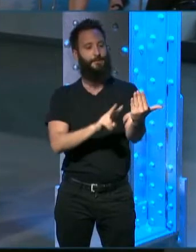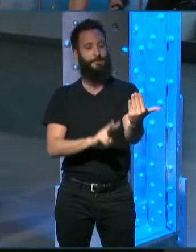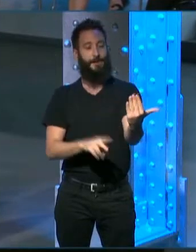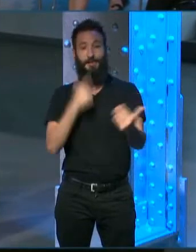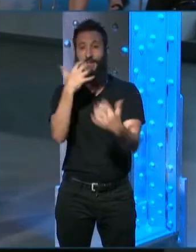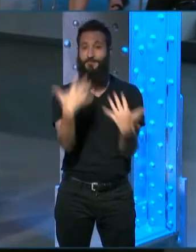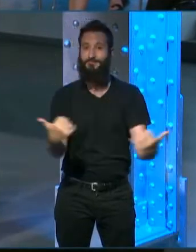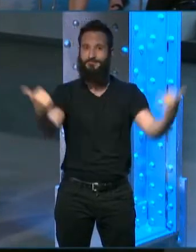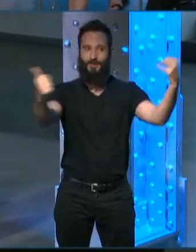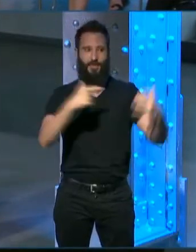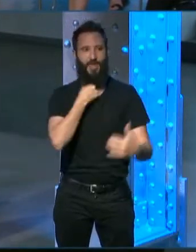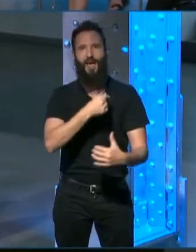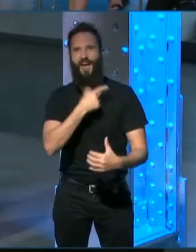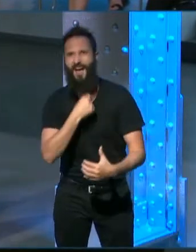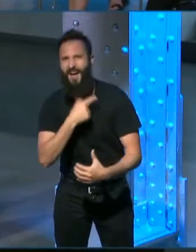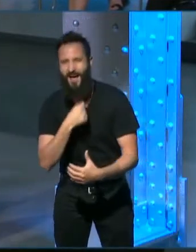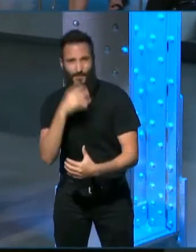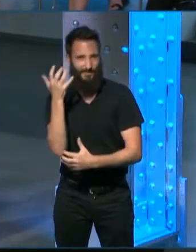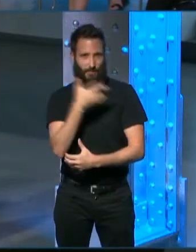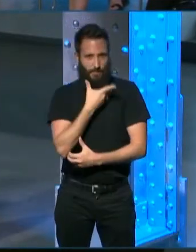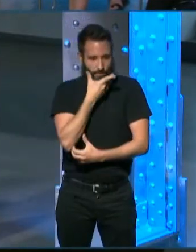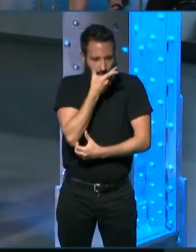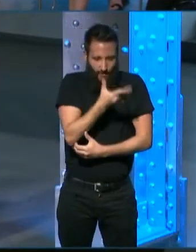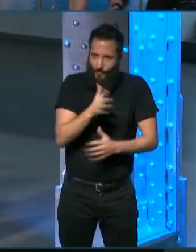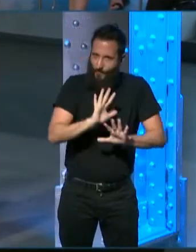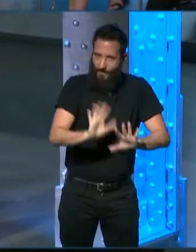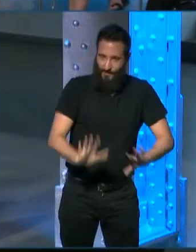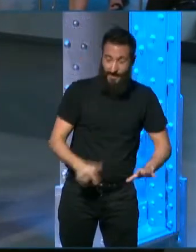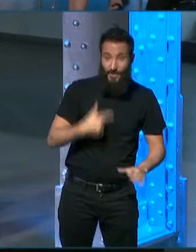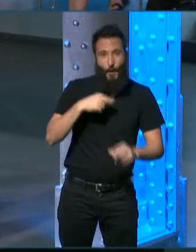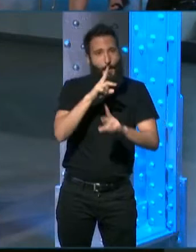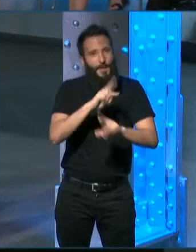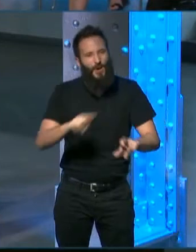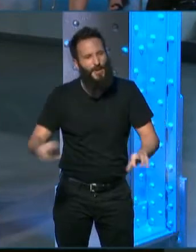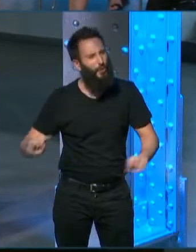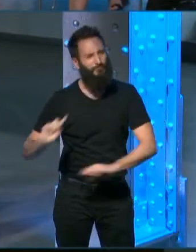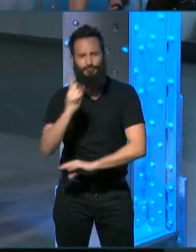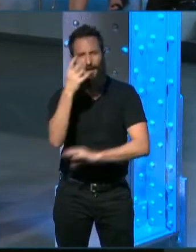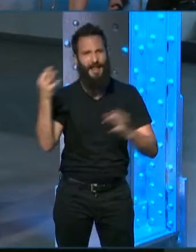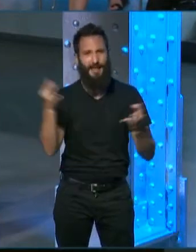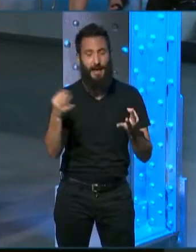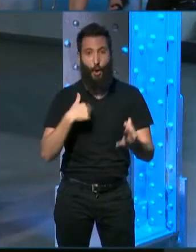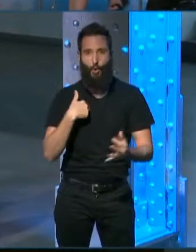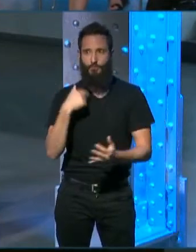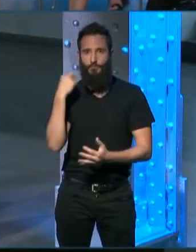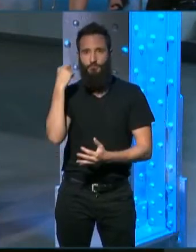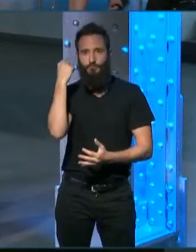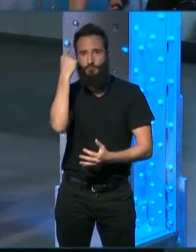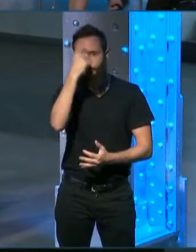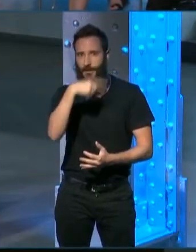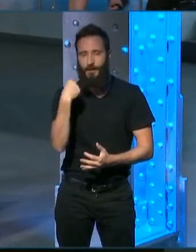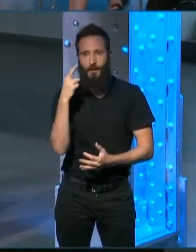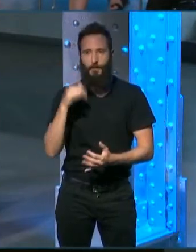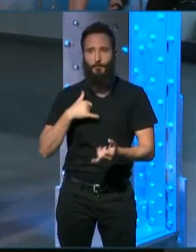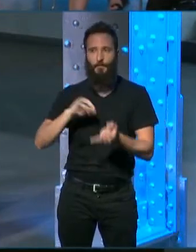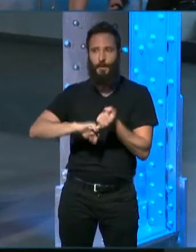de risa y entonces le da una vergüenza espantosa. Pero lo peor de todo es cuando yo he descubierto la cara con que me mira mi marido cuando yo